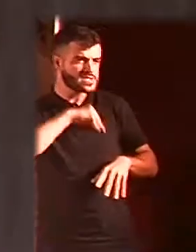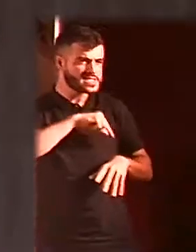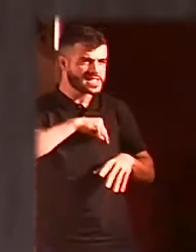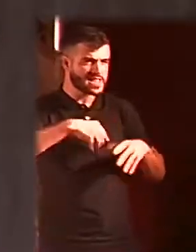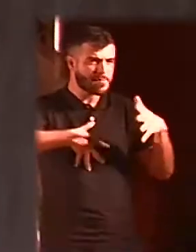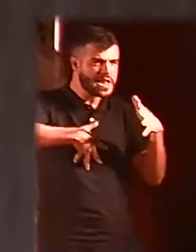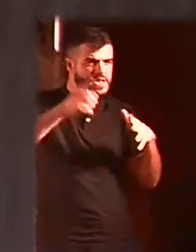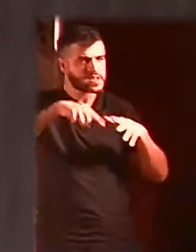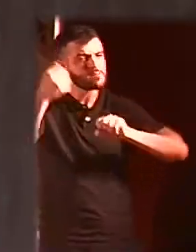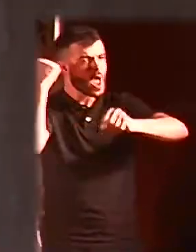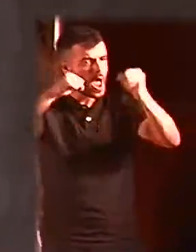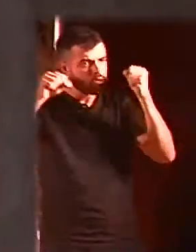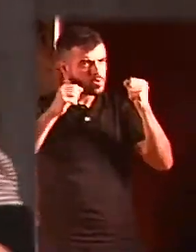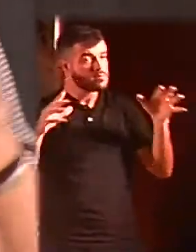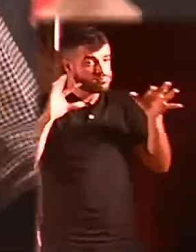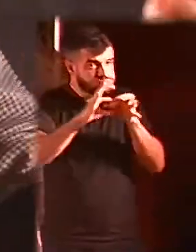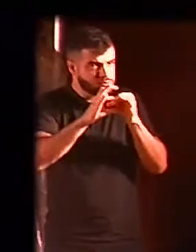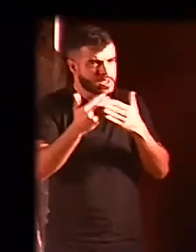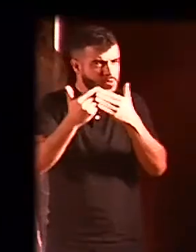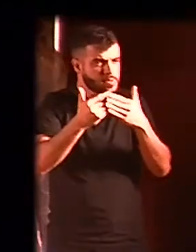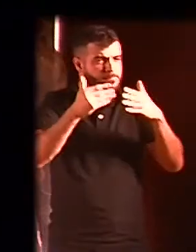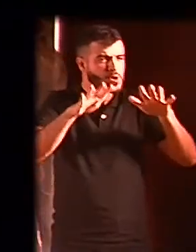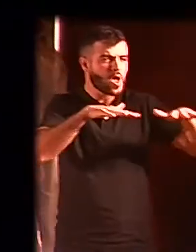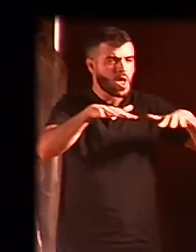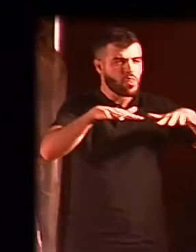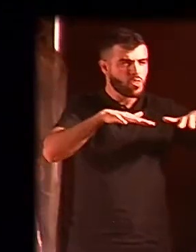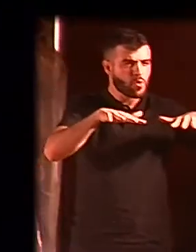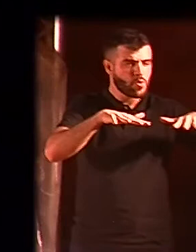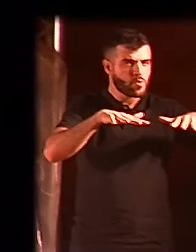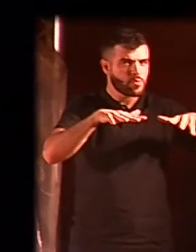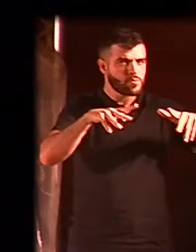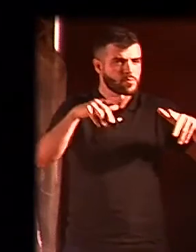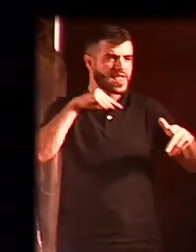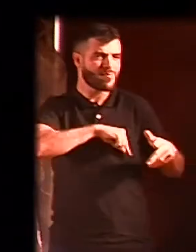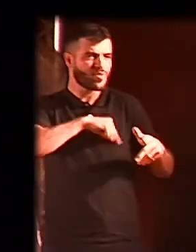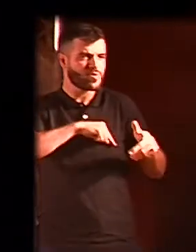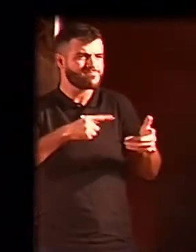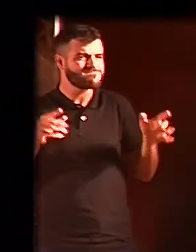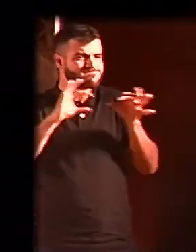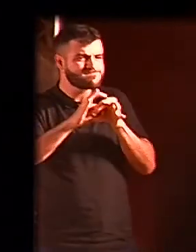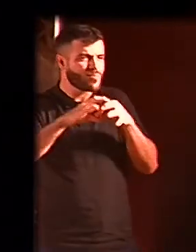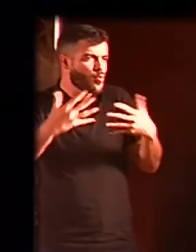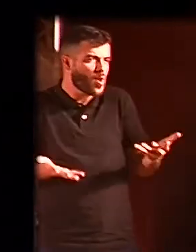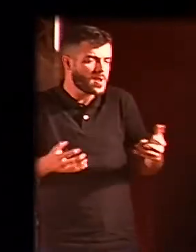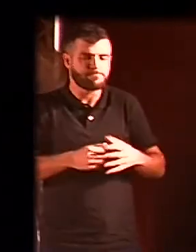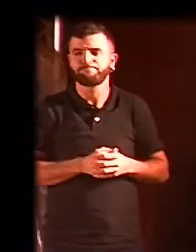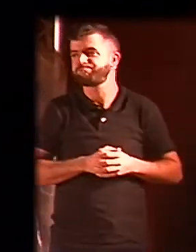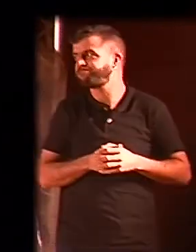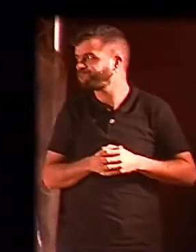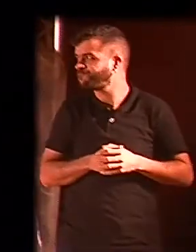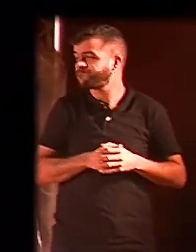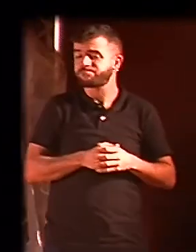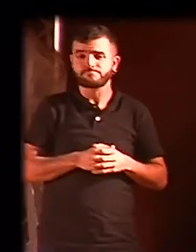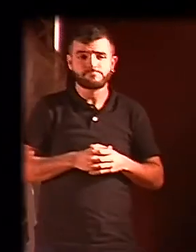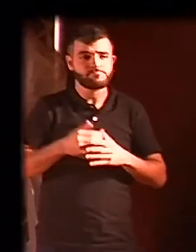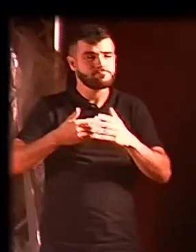bailarines. ¿Pero qué tiene que ver la acción con la emoción? Hubo un momento en la